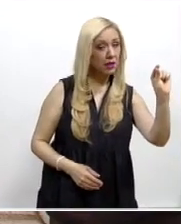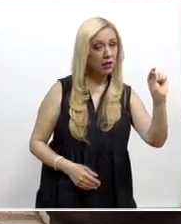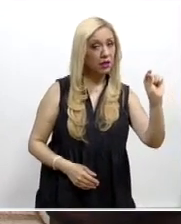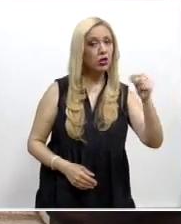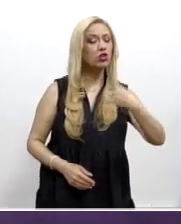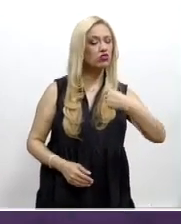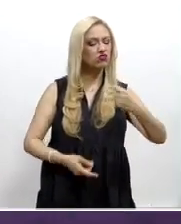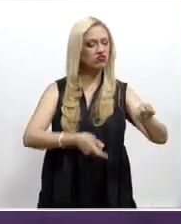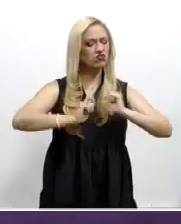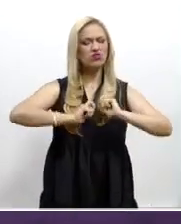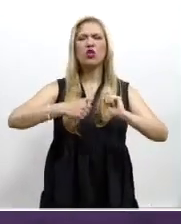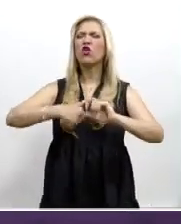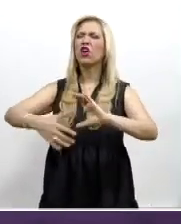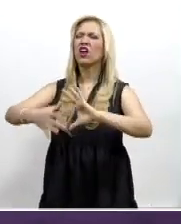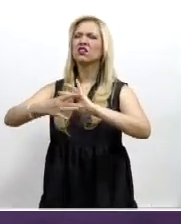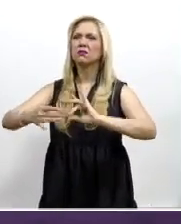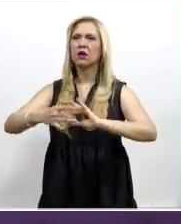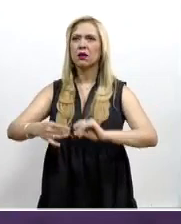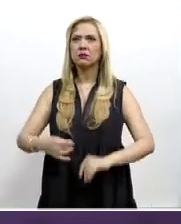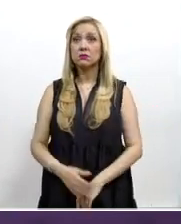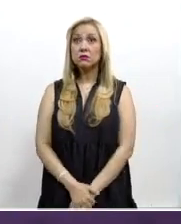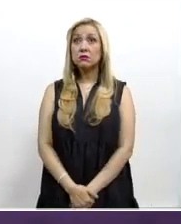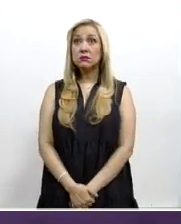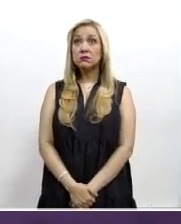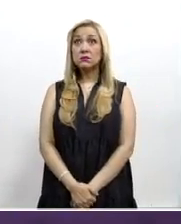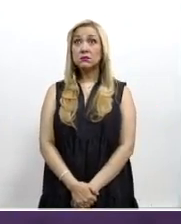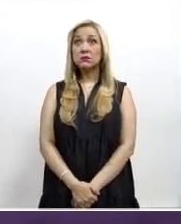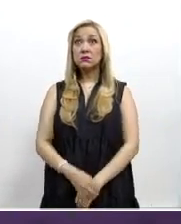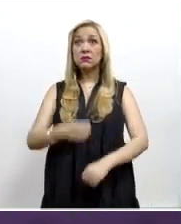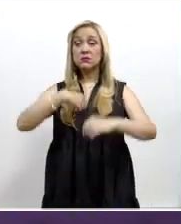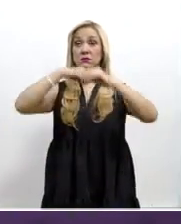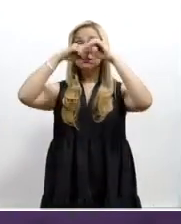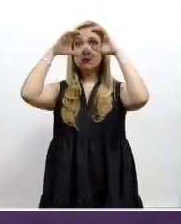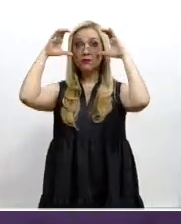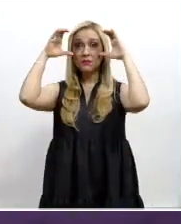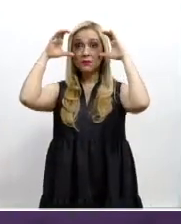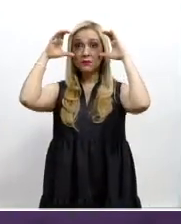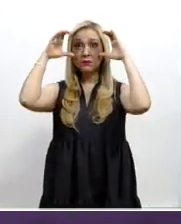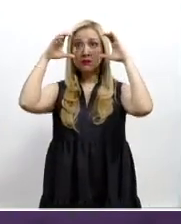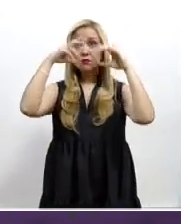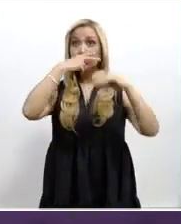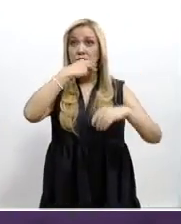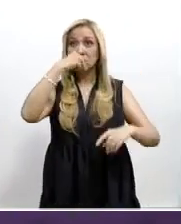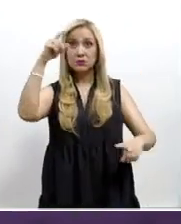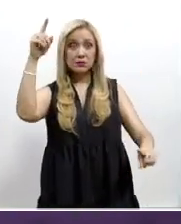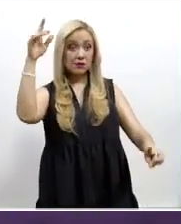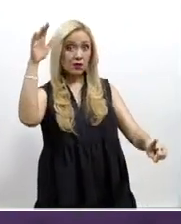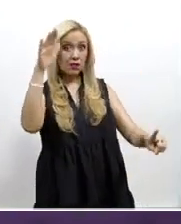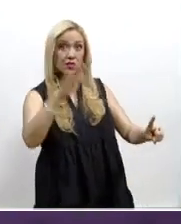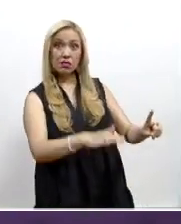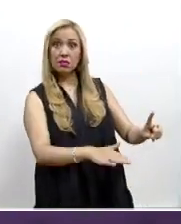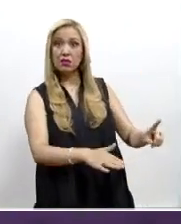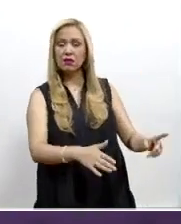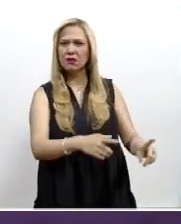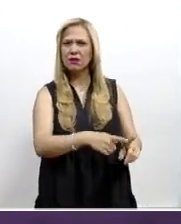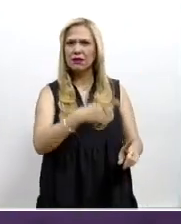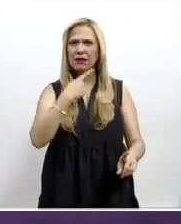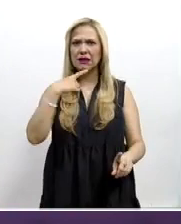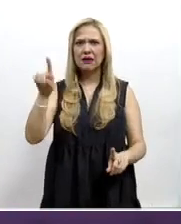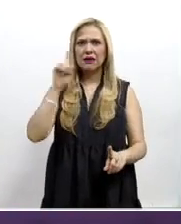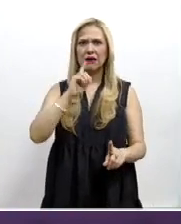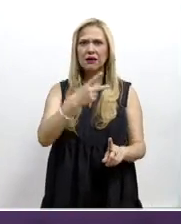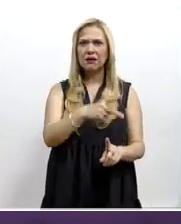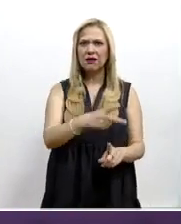yo lo voy a explicar, ¿no? Y un modo de interrumpir esa circunstancia, y afortunadamente mi compañera magistrada y mi compañero magistrado en aquel momento me